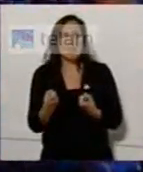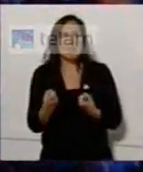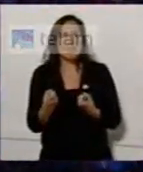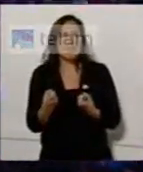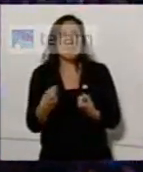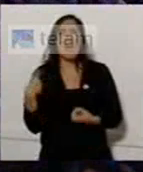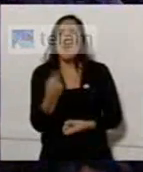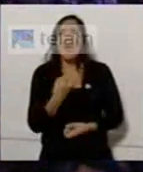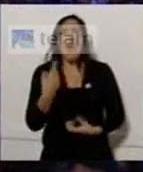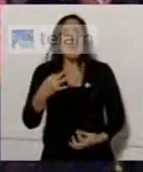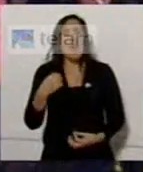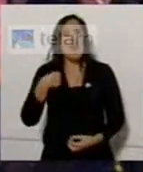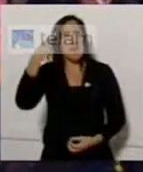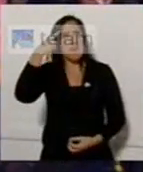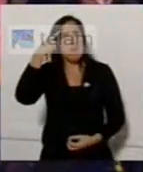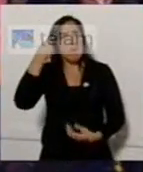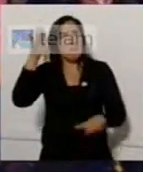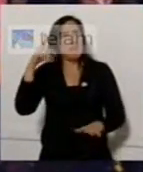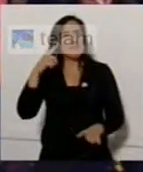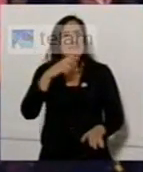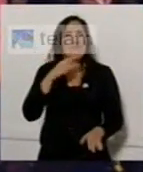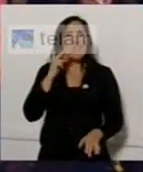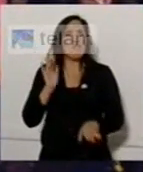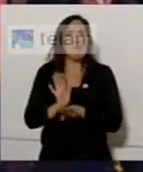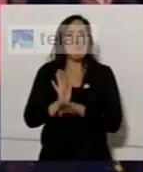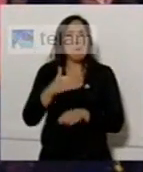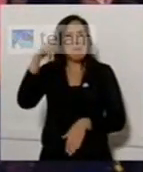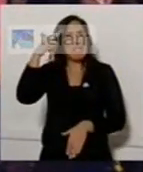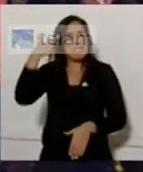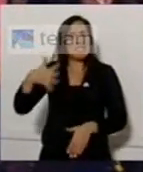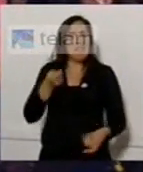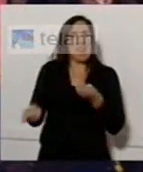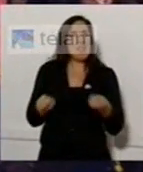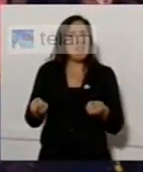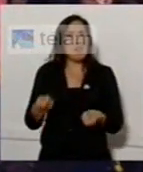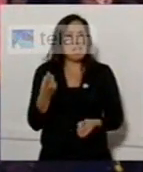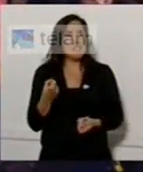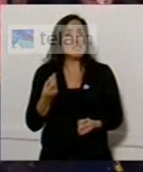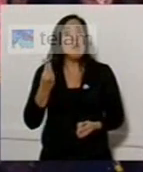ser más inteligentes, porque el odio nubla las mentes,